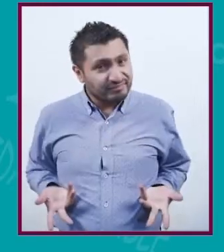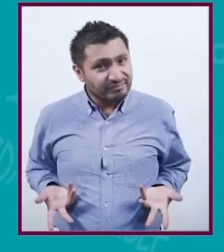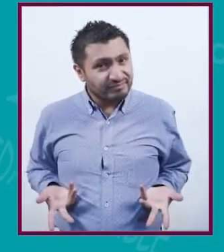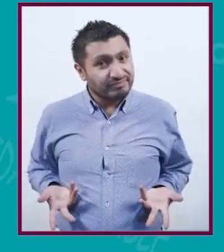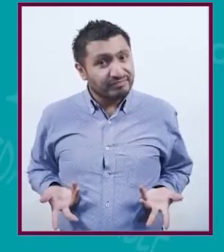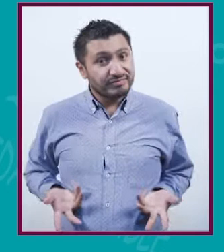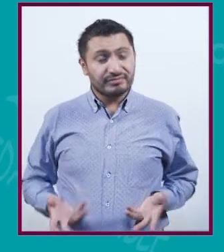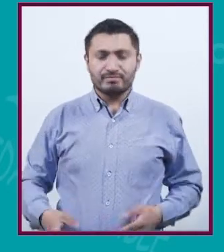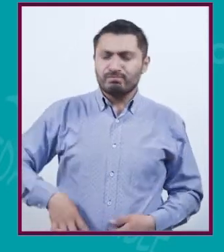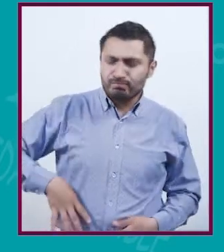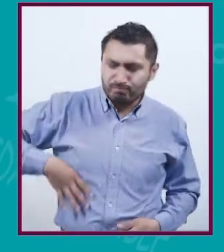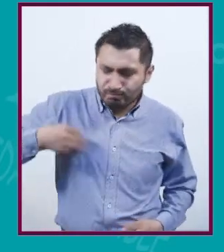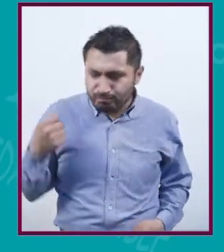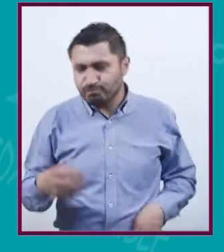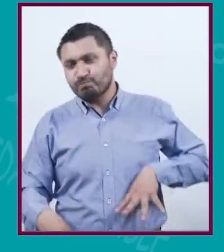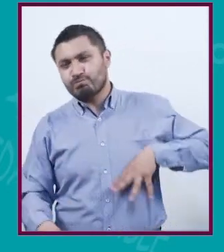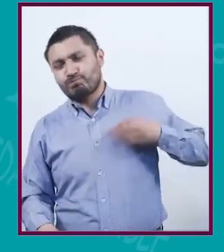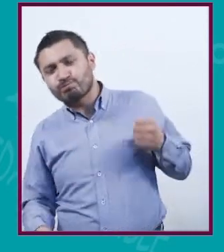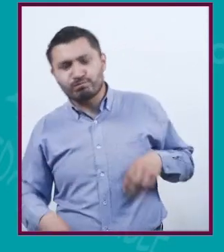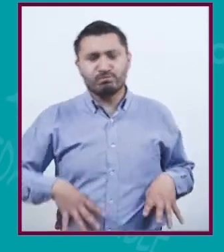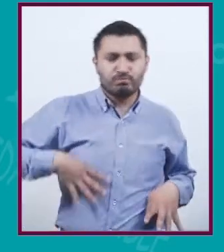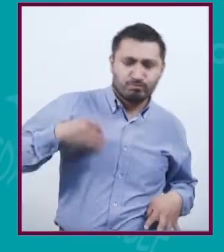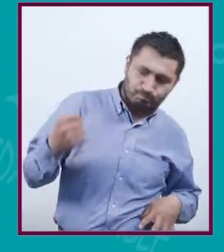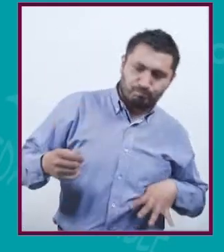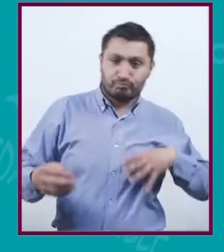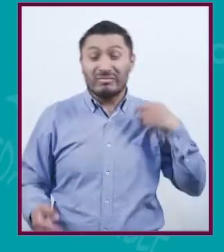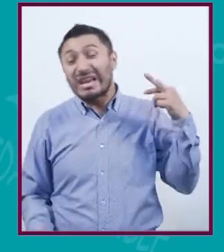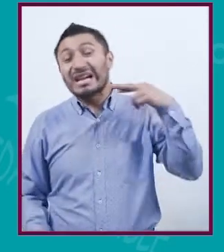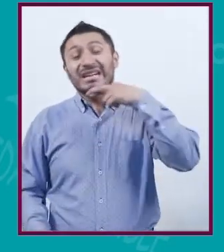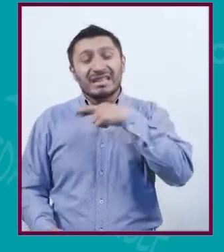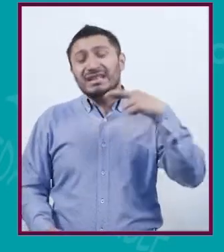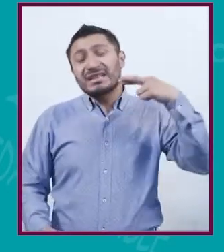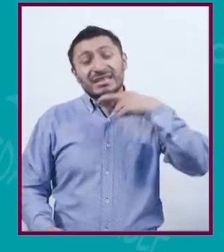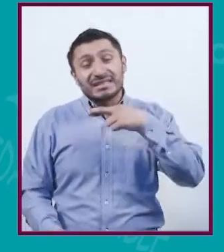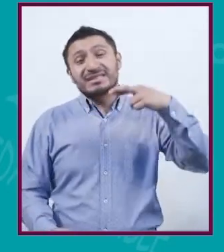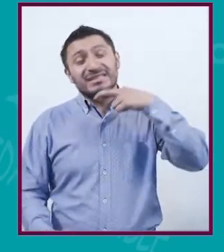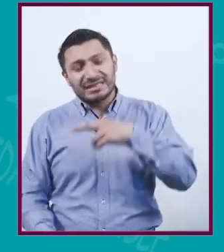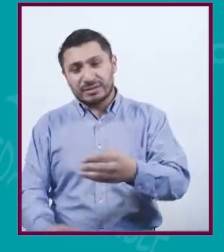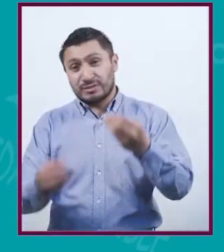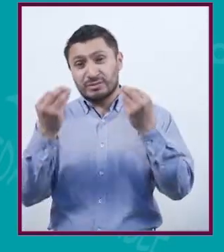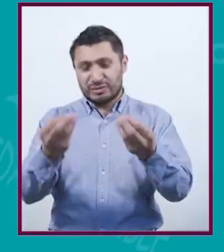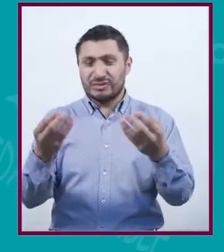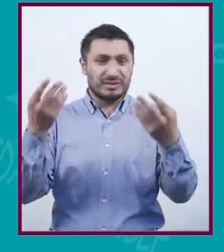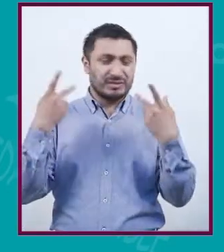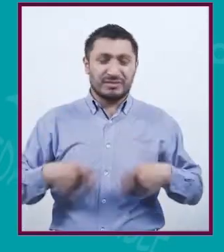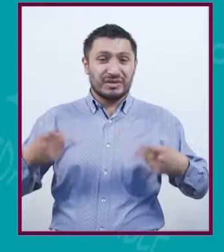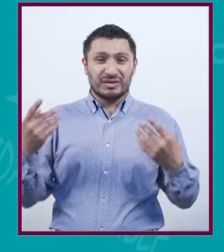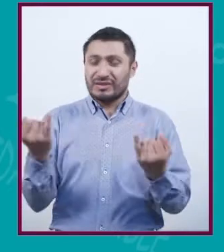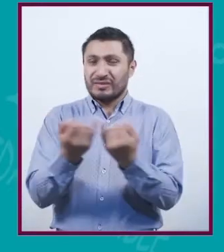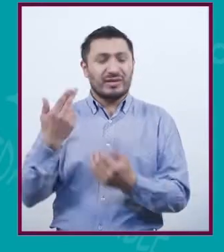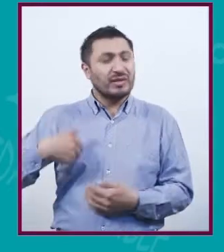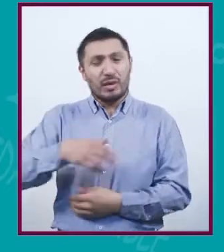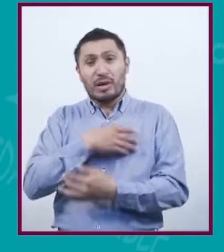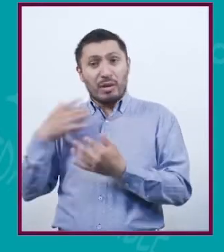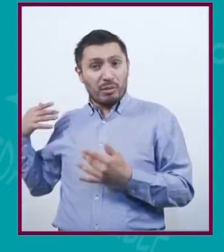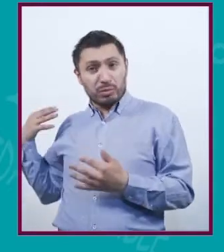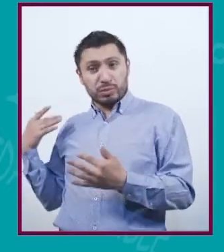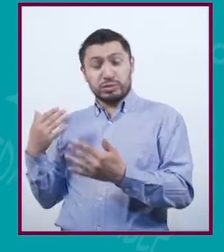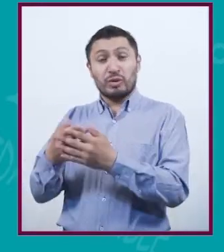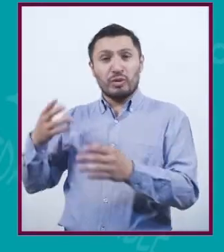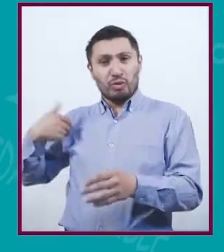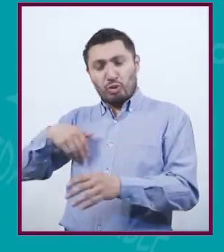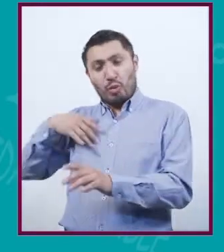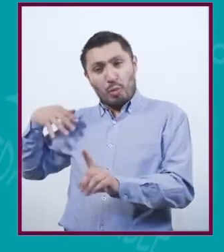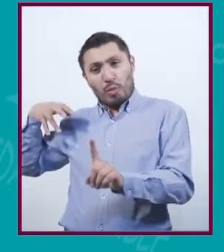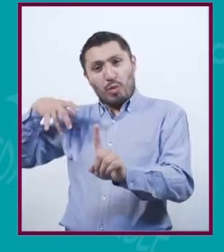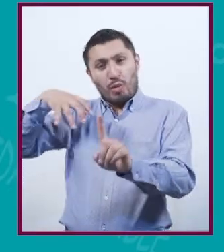Lo que tenemos que hacer por lo pronto es esfuerzo tras esfuerzo para ir deprisa detrás de tantos como